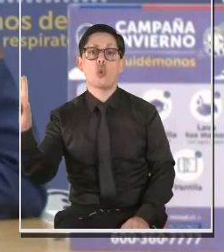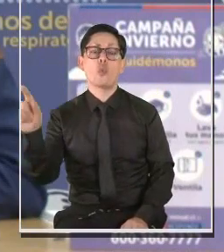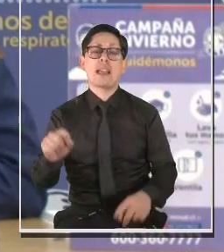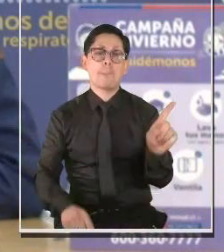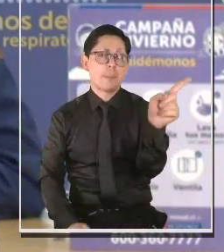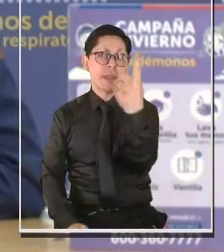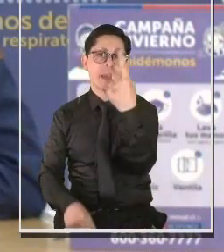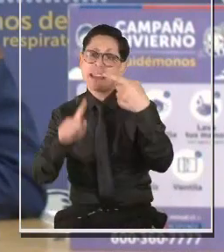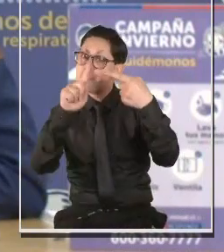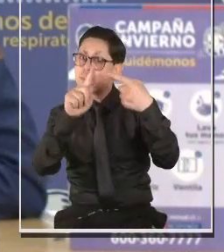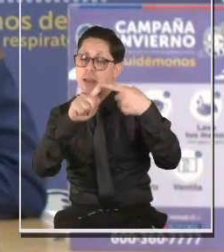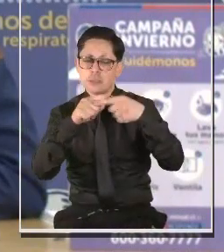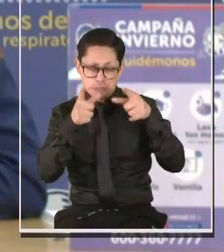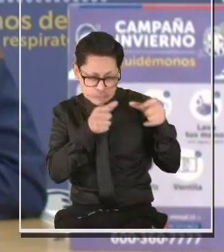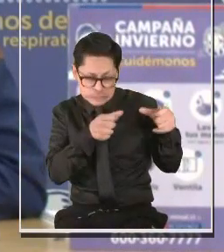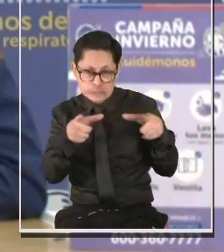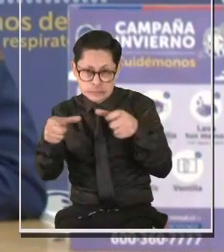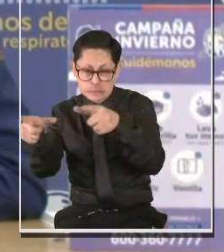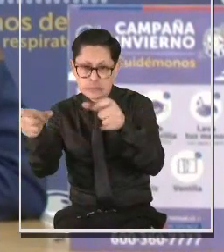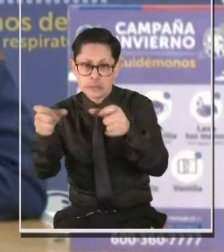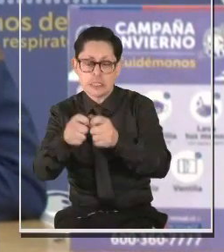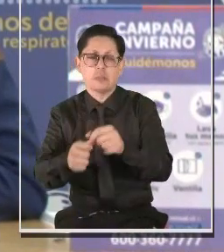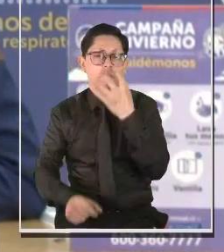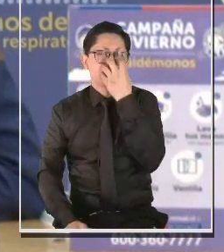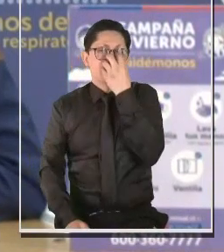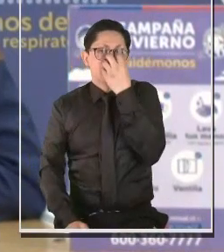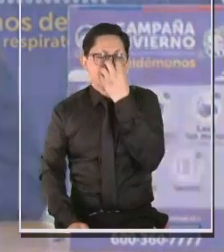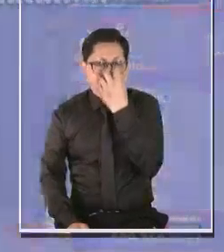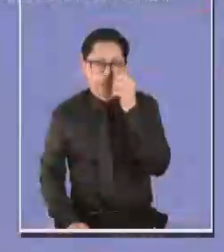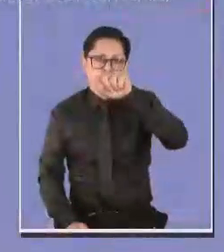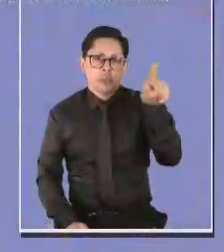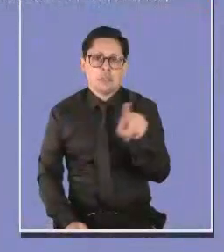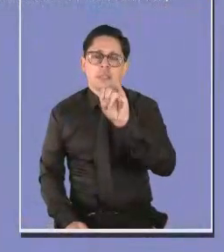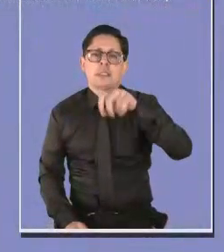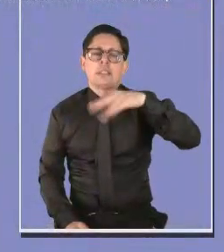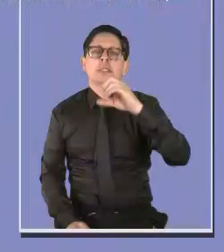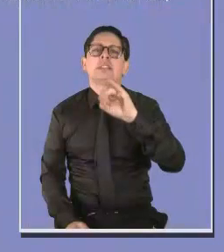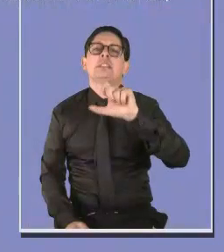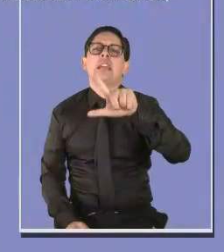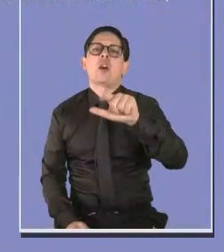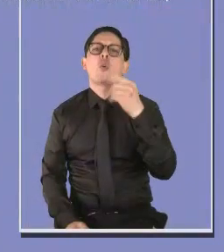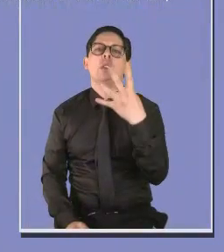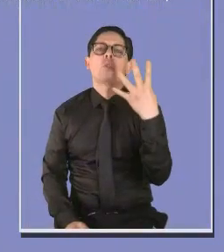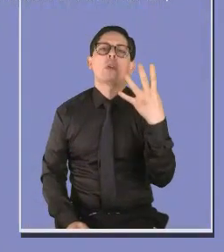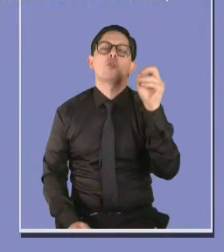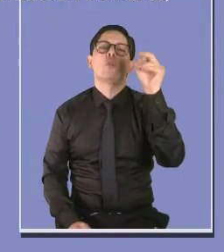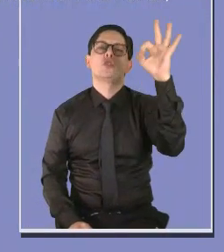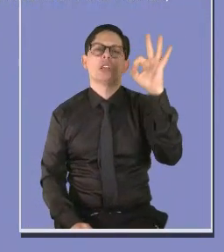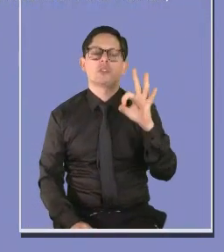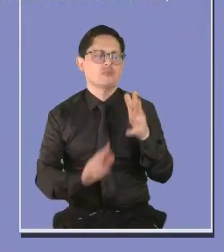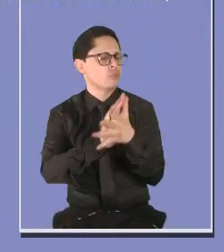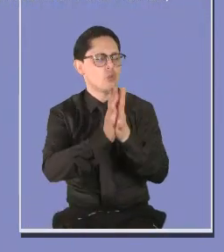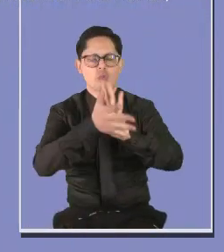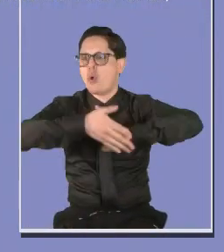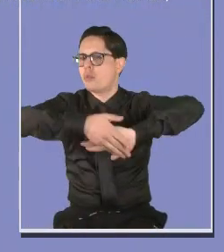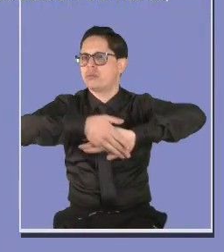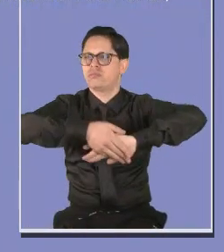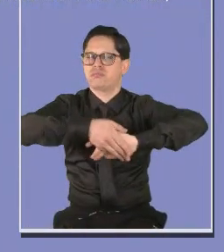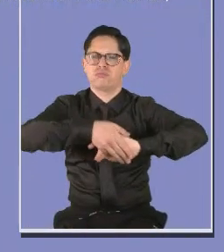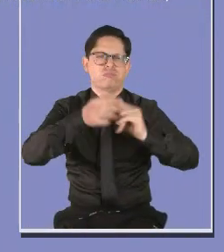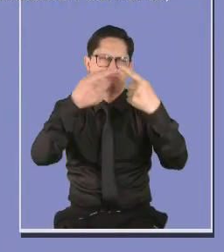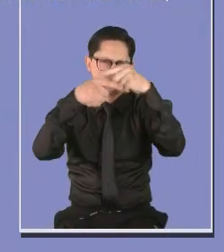virus que sigue circulando es el virus respiratorio sincicial con un 44% del total de los virus